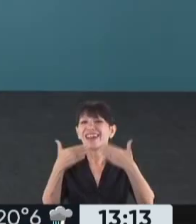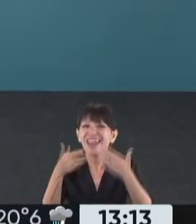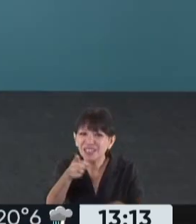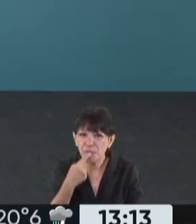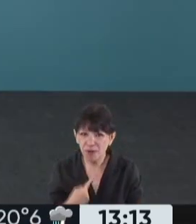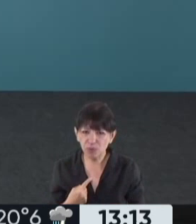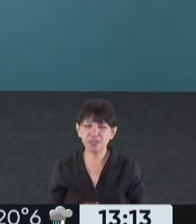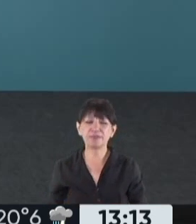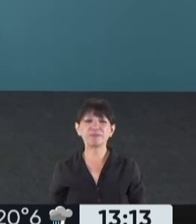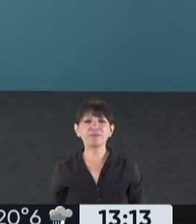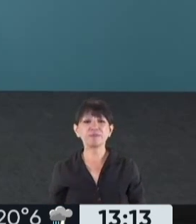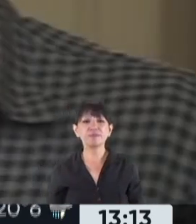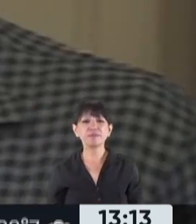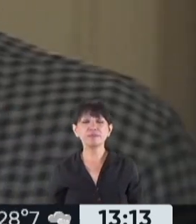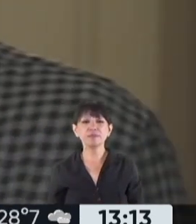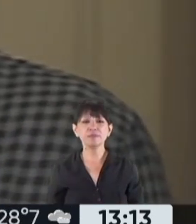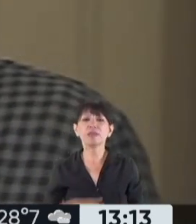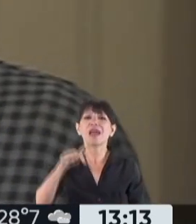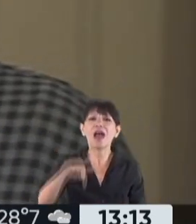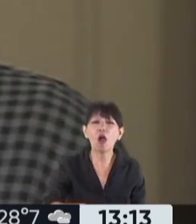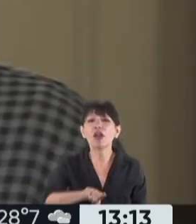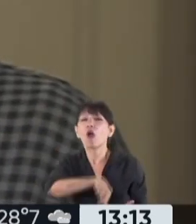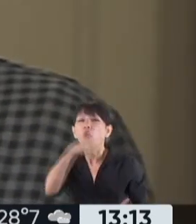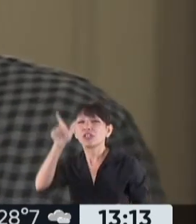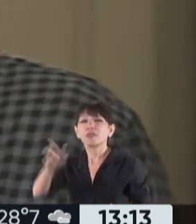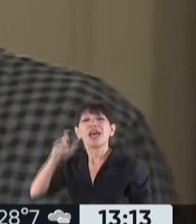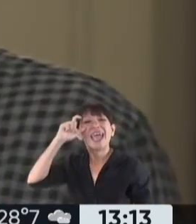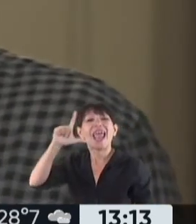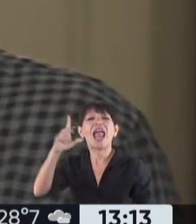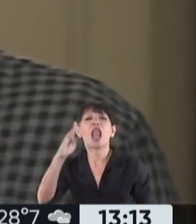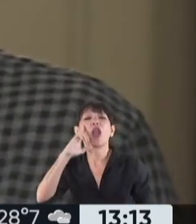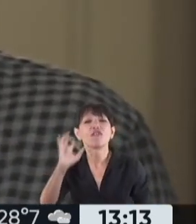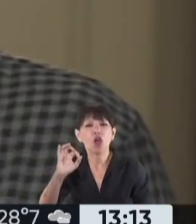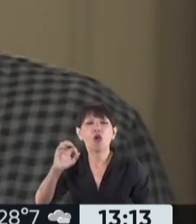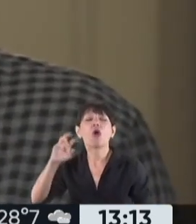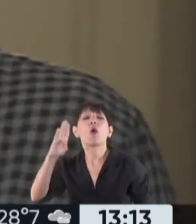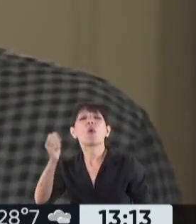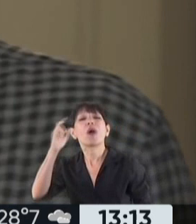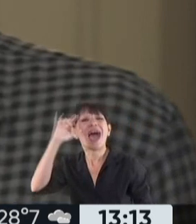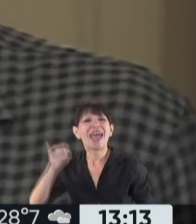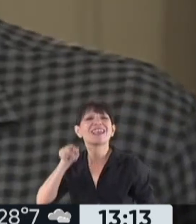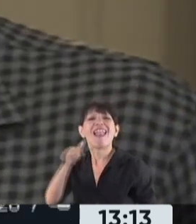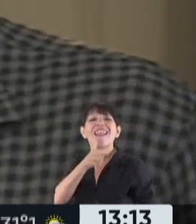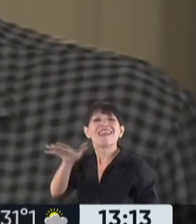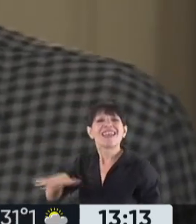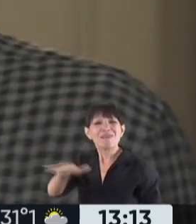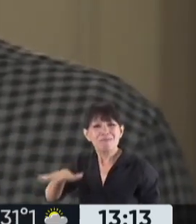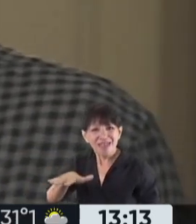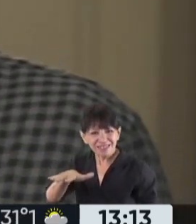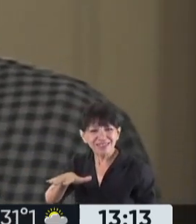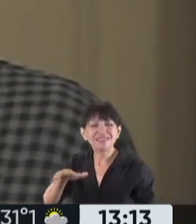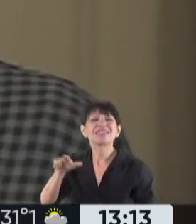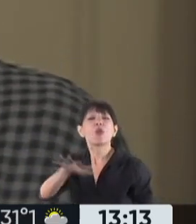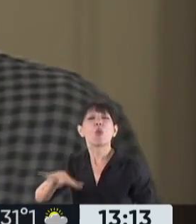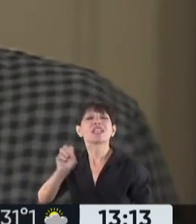pregunta. Bueno, ahora Elvio Báez, él es de Villa Itatí Quilmes, fundador, uno